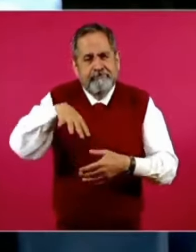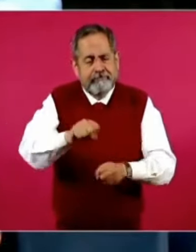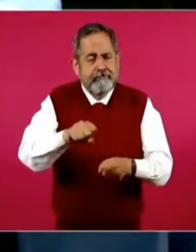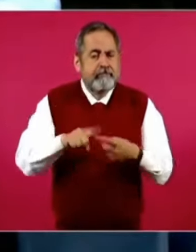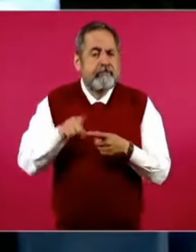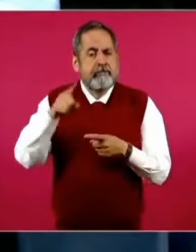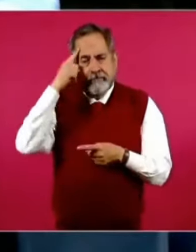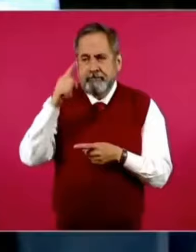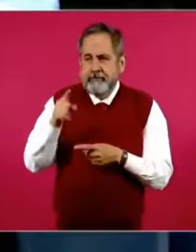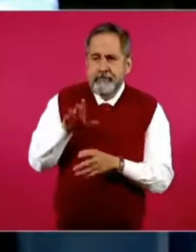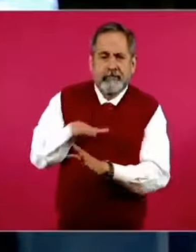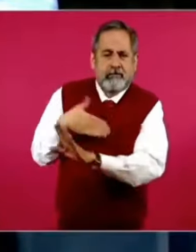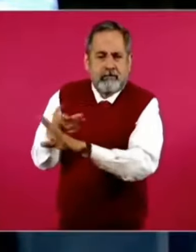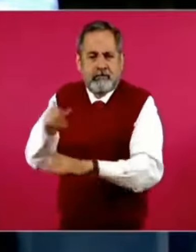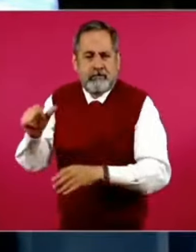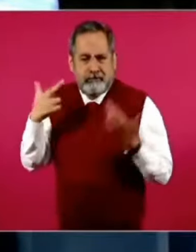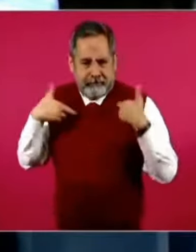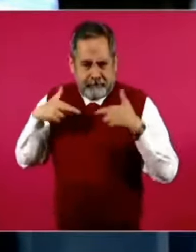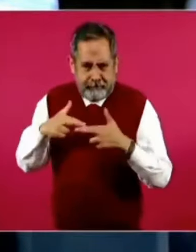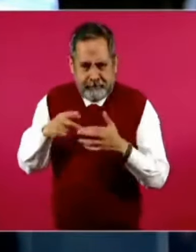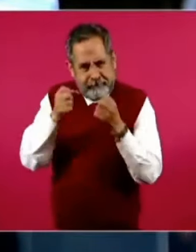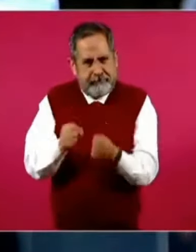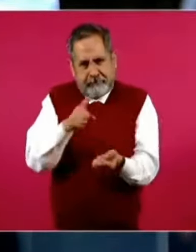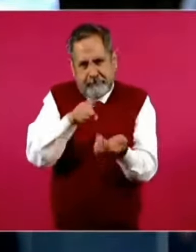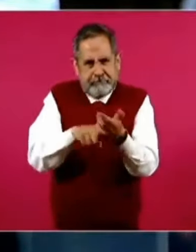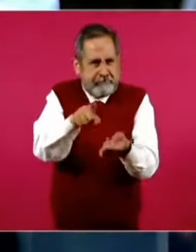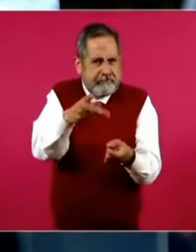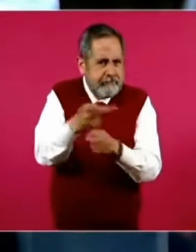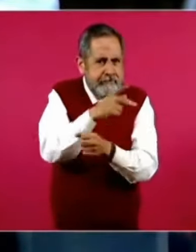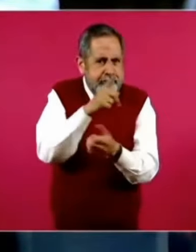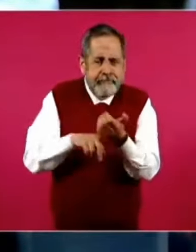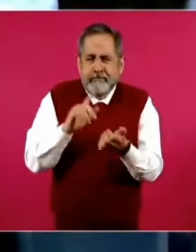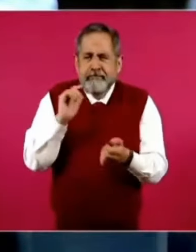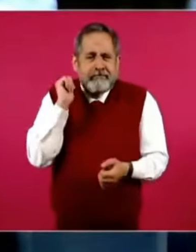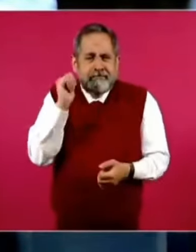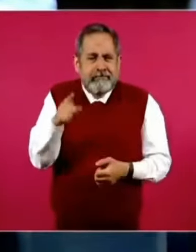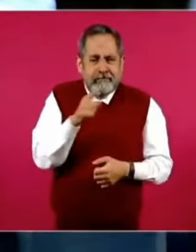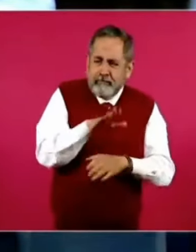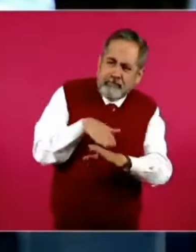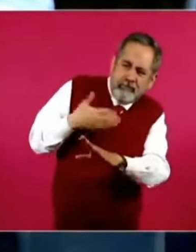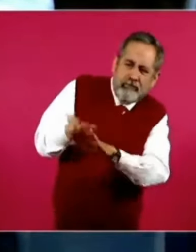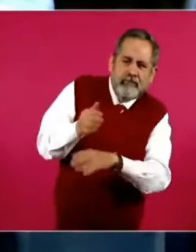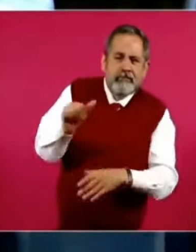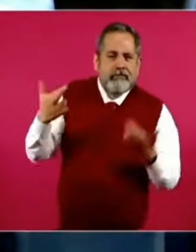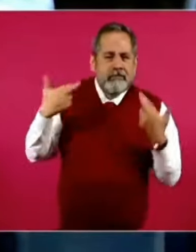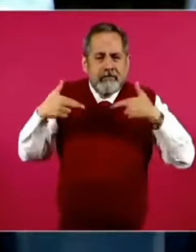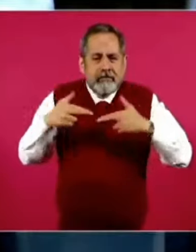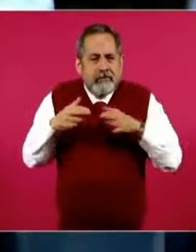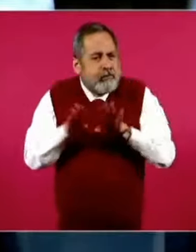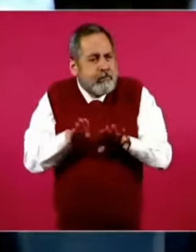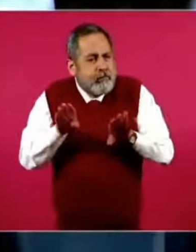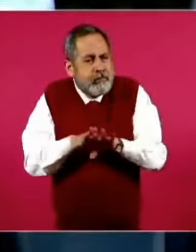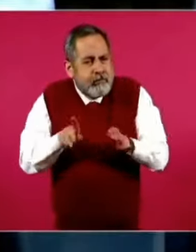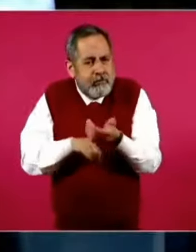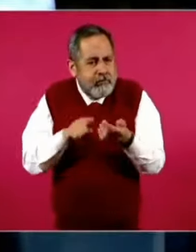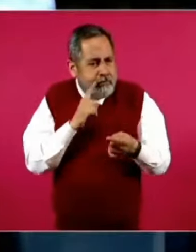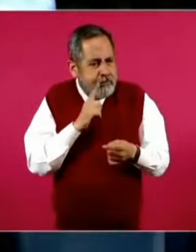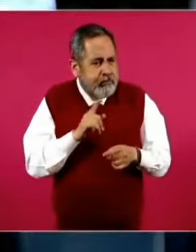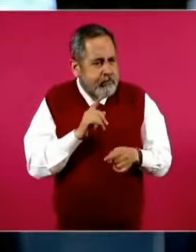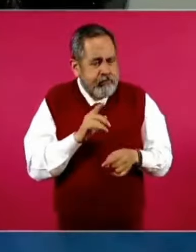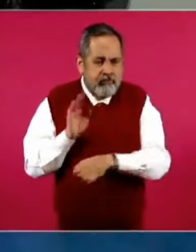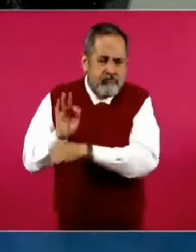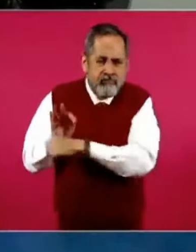Seguridad se ha hablado sobre este tema? ¿Se tiene identificado estas extorsiones hacia el